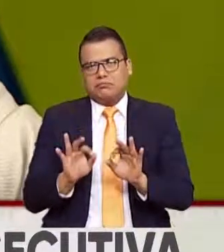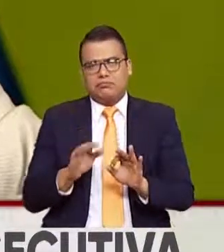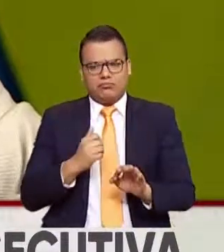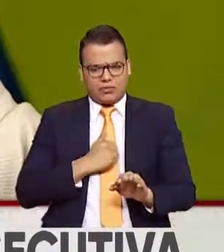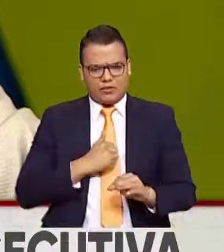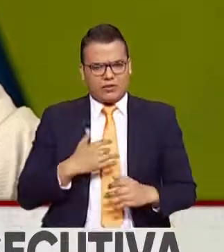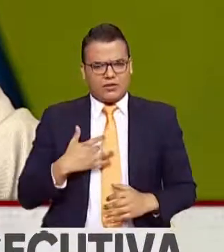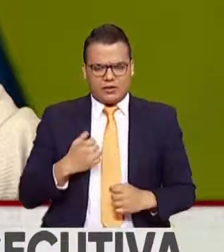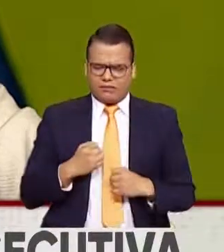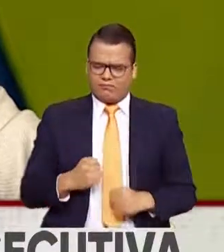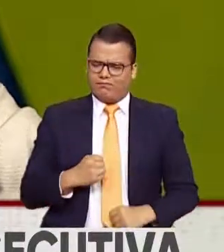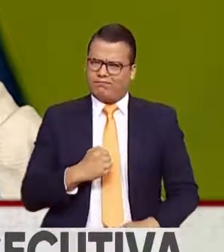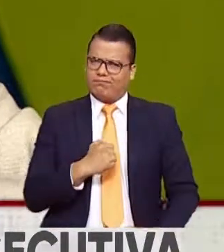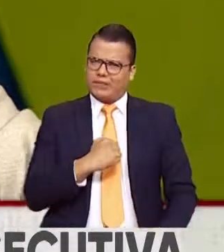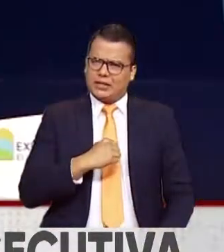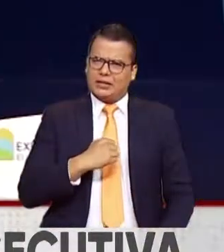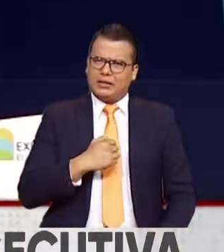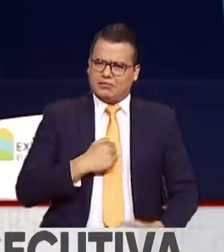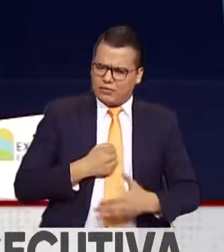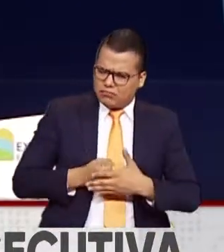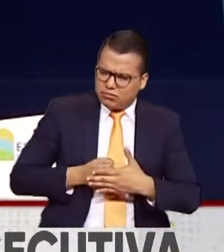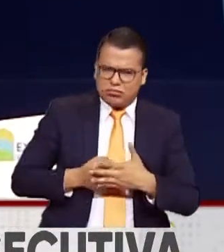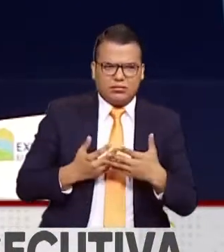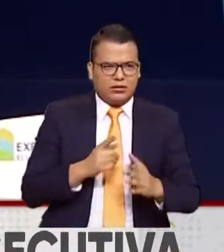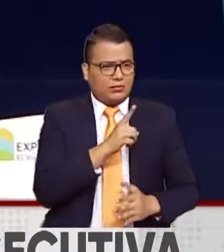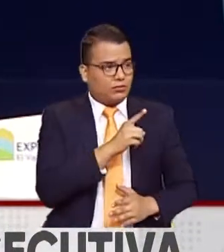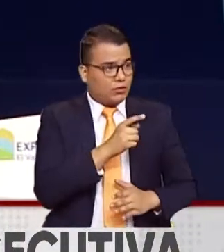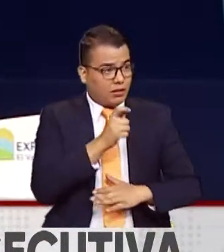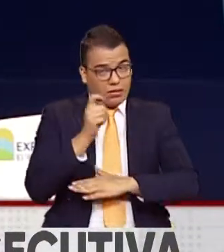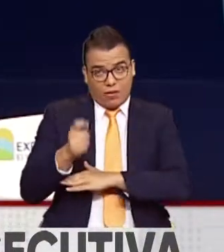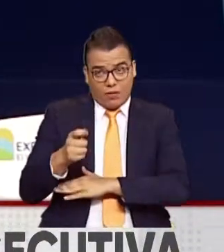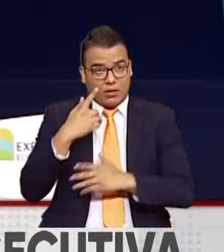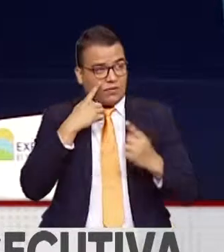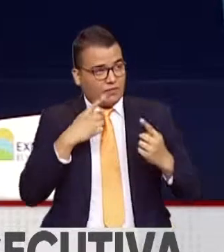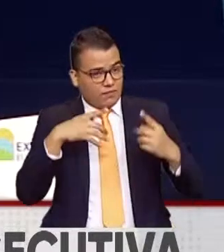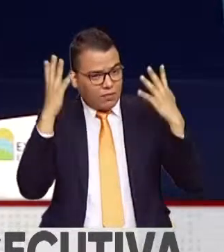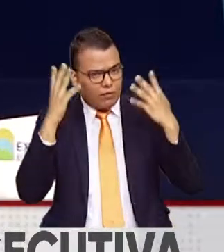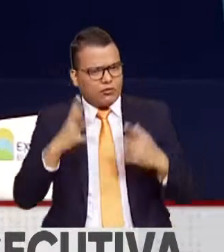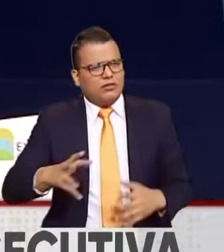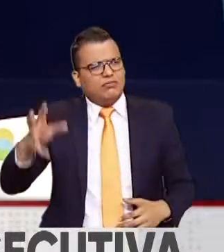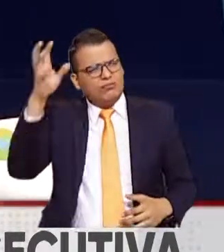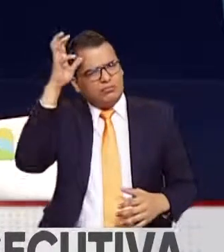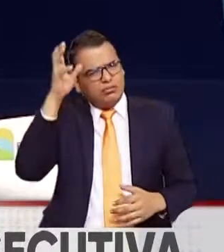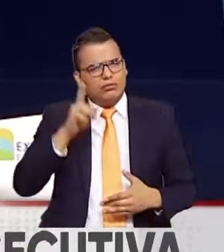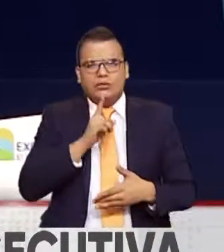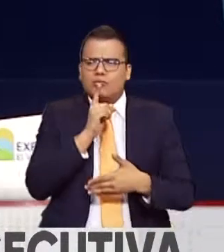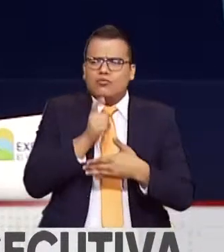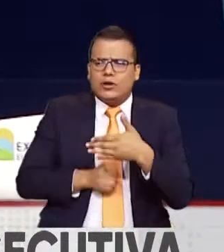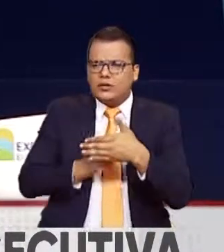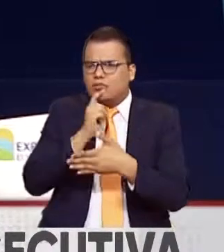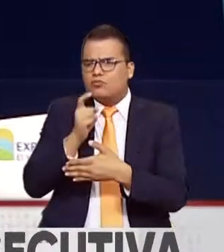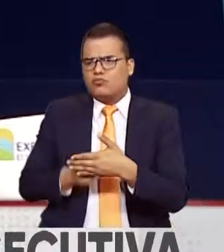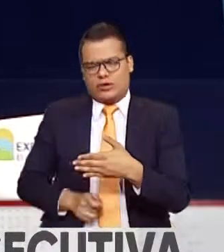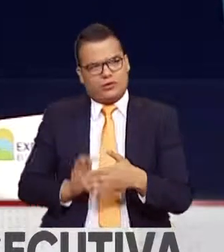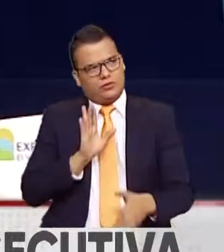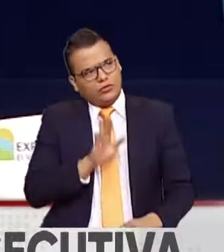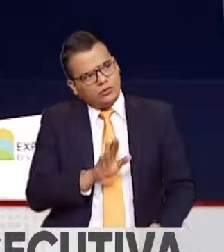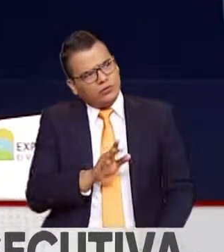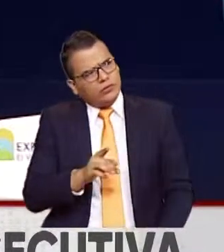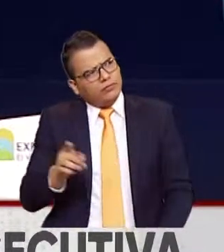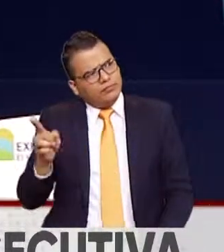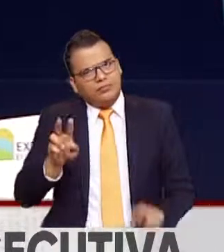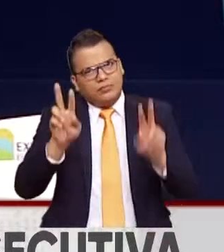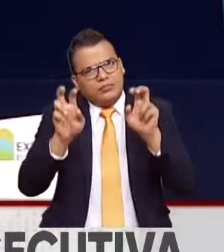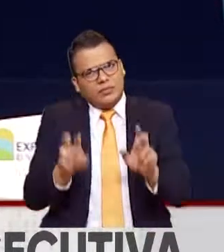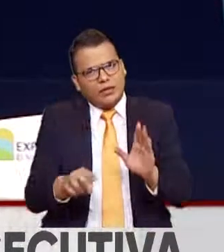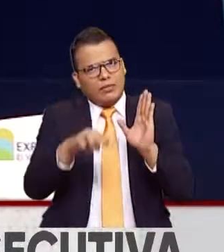ganador que tenía que tenía yo este es un abogado prestigioso especializado en tributación el conocimiento de la parte